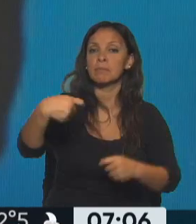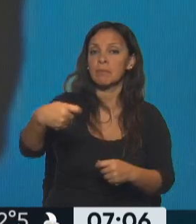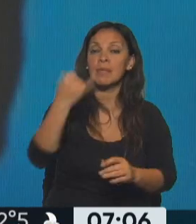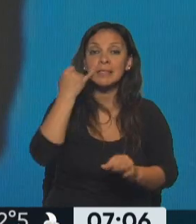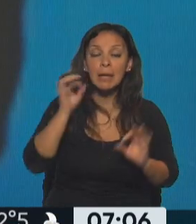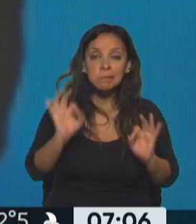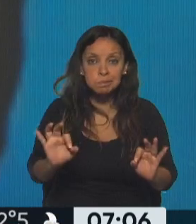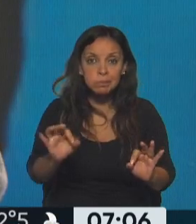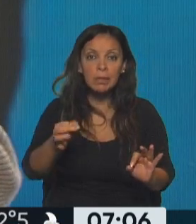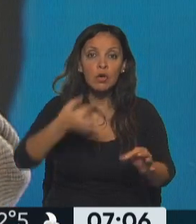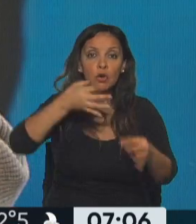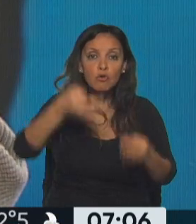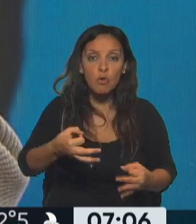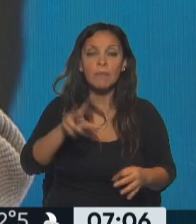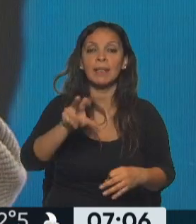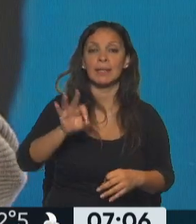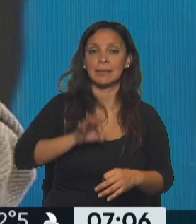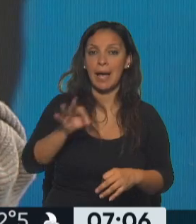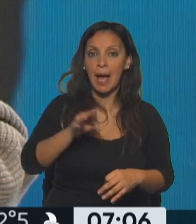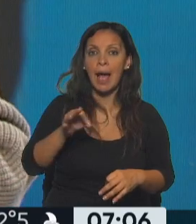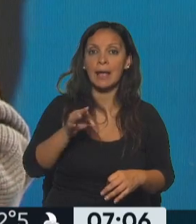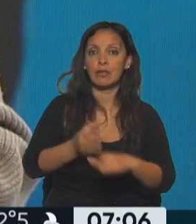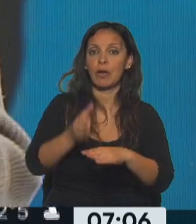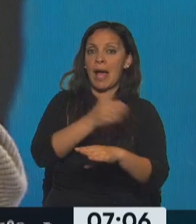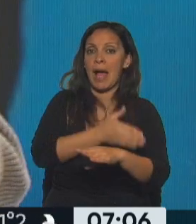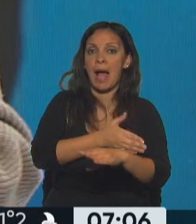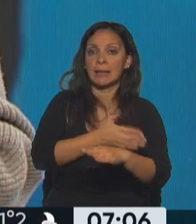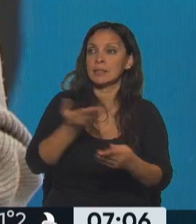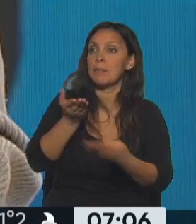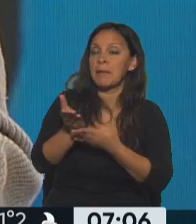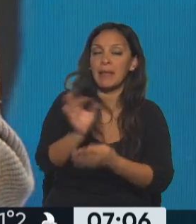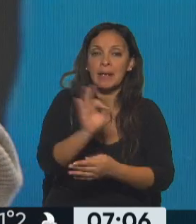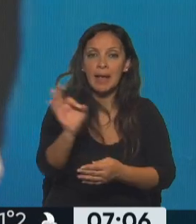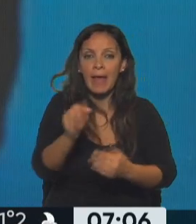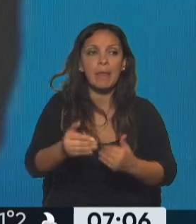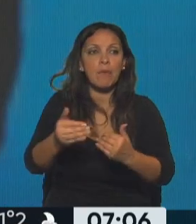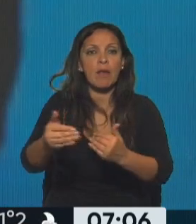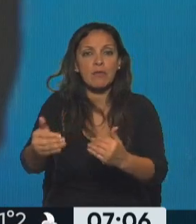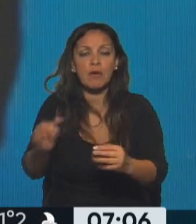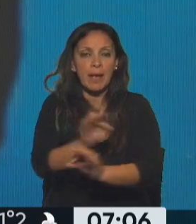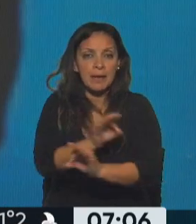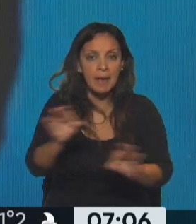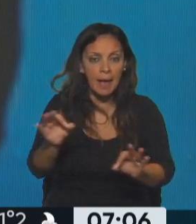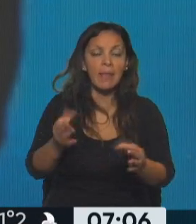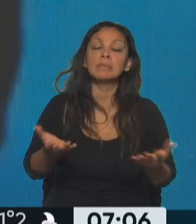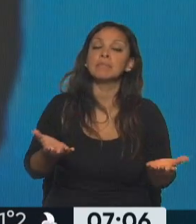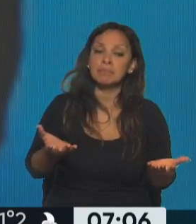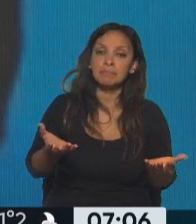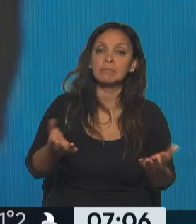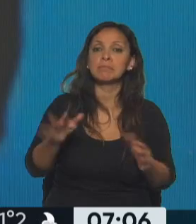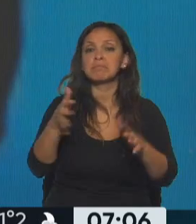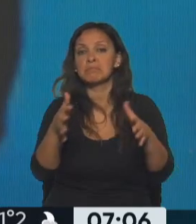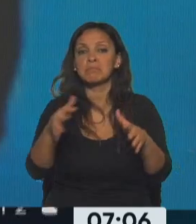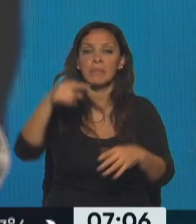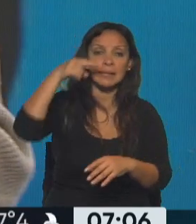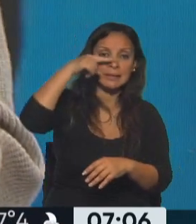años de aporte cumplidos, que no hayan solicitado un plan de pagos, una moratoria para cumplir estos años. Entre el 7